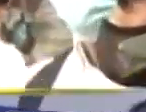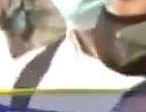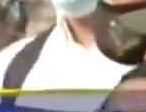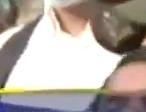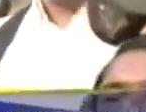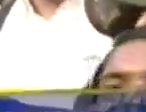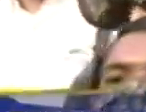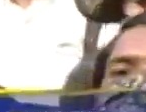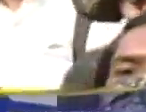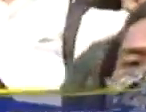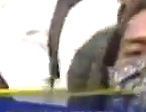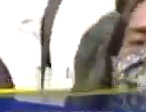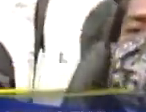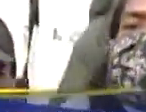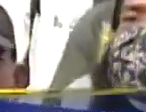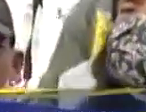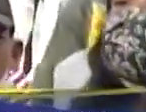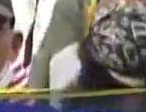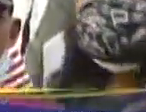Nuestro camino.